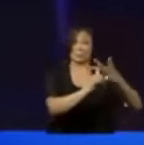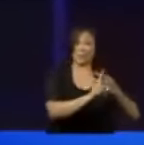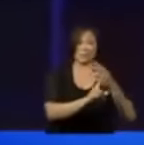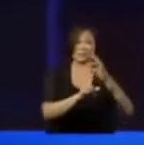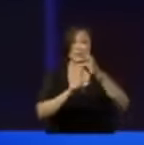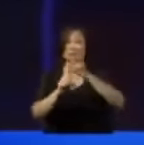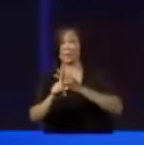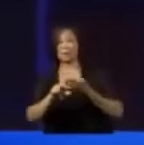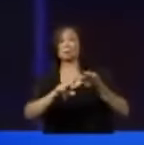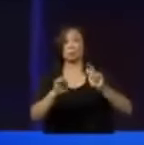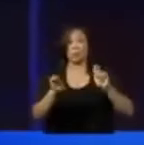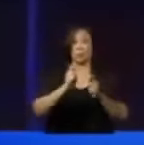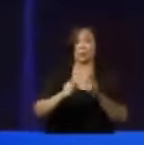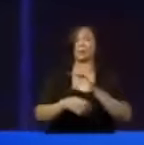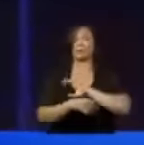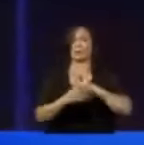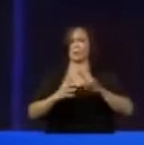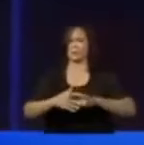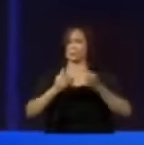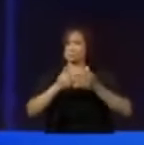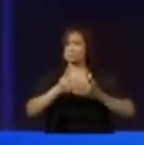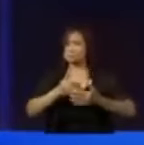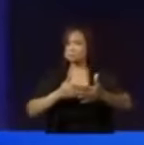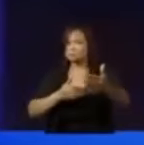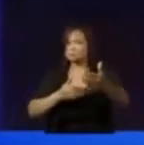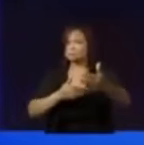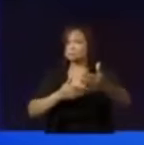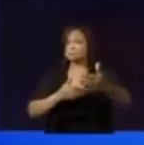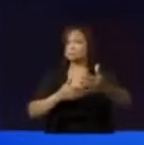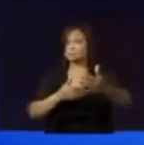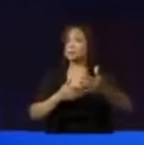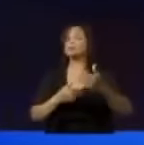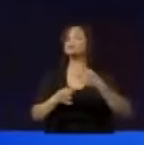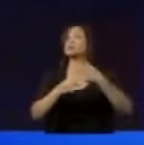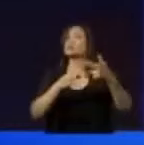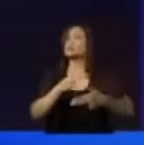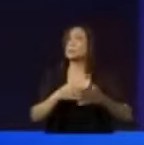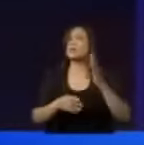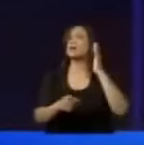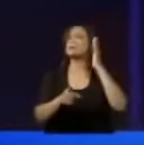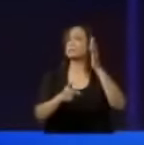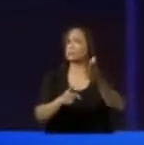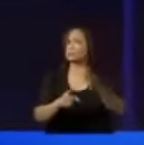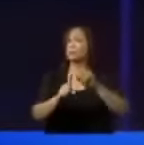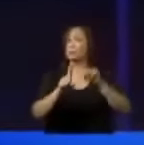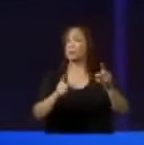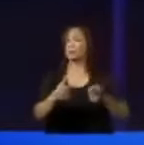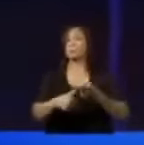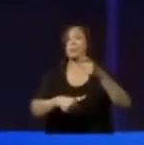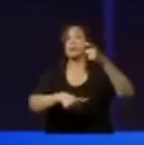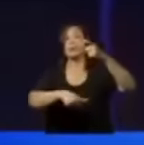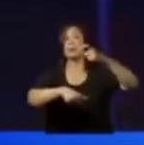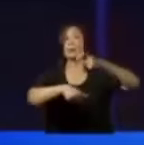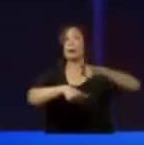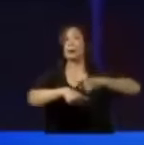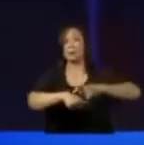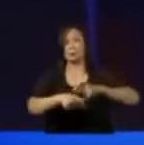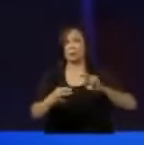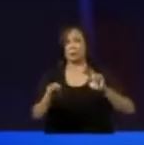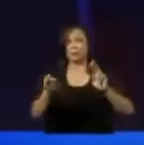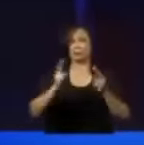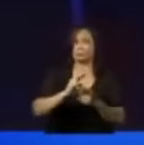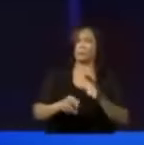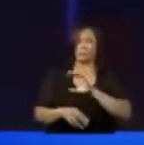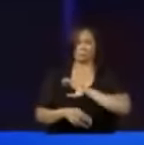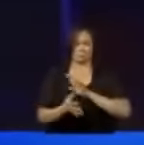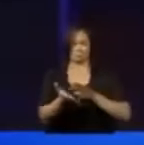La reforma policial ya empezó. Va a empezar a dar frutos más adelante, pero por primera vez hay una reforma